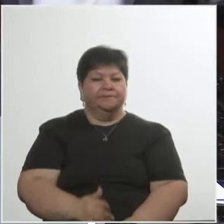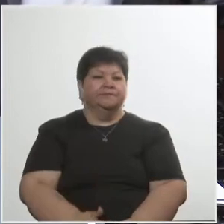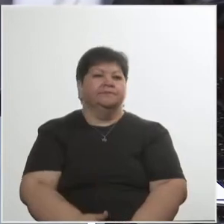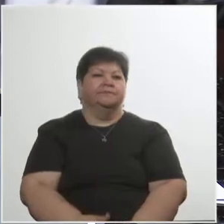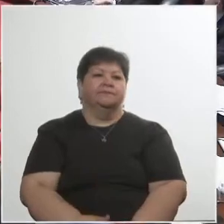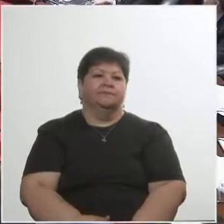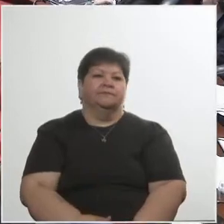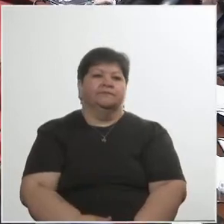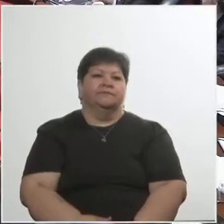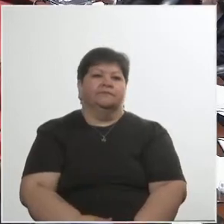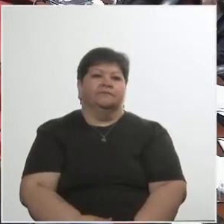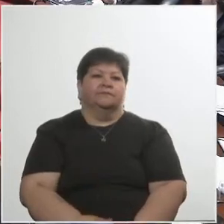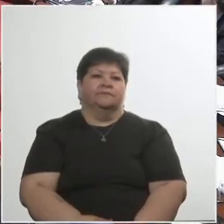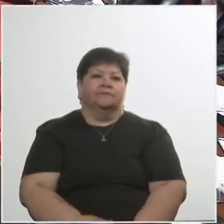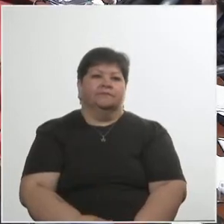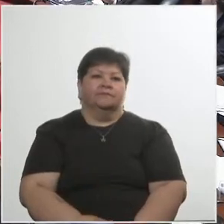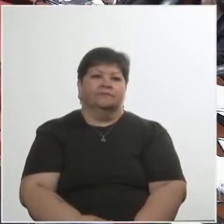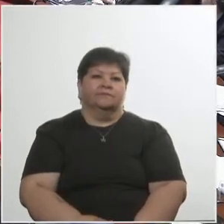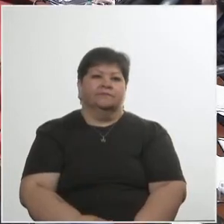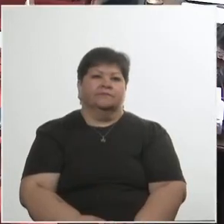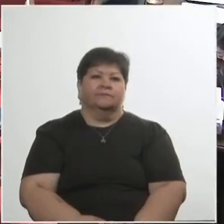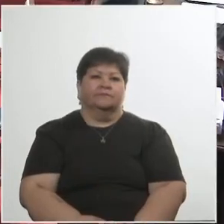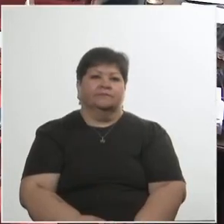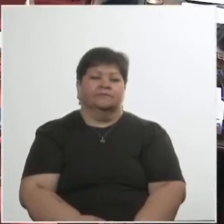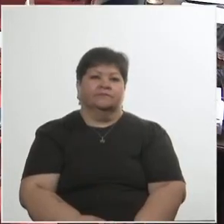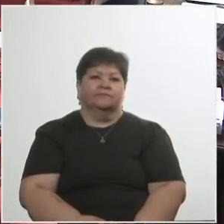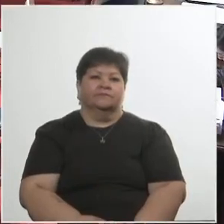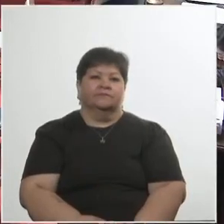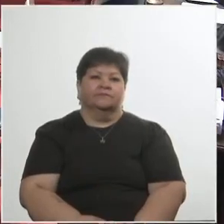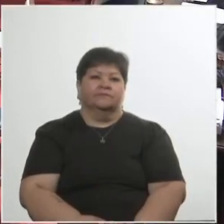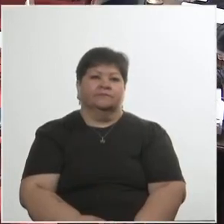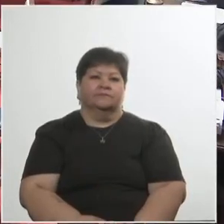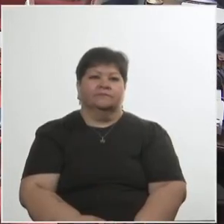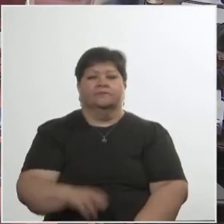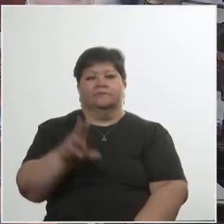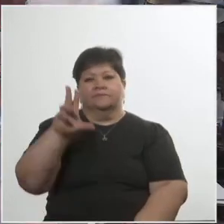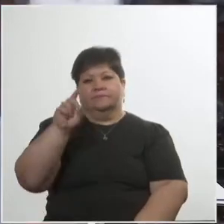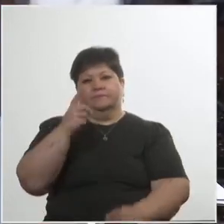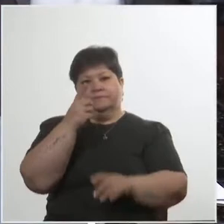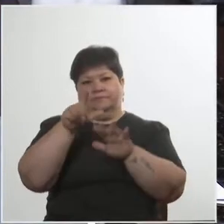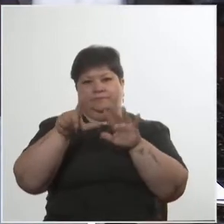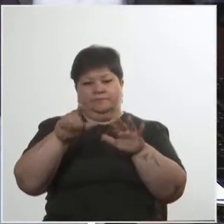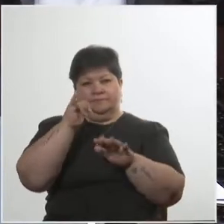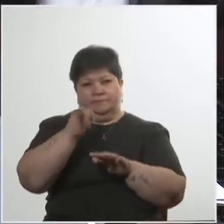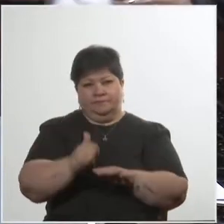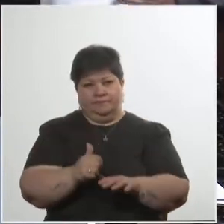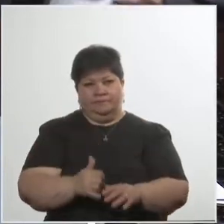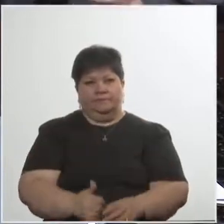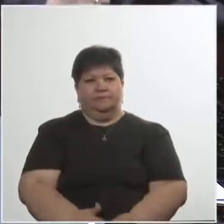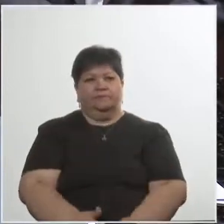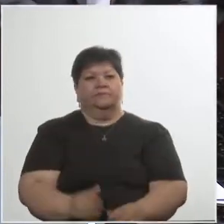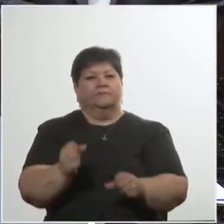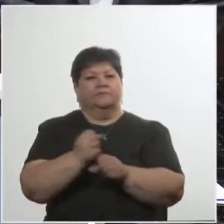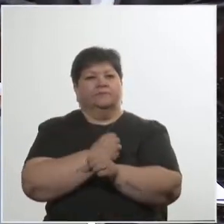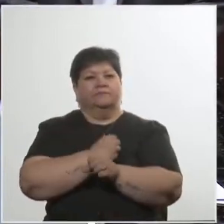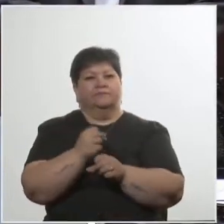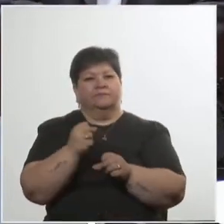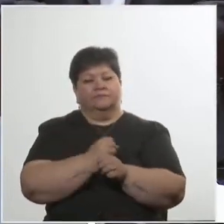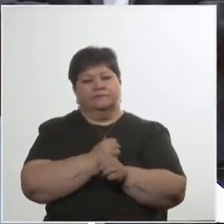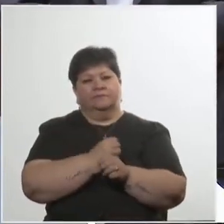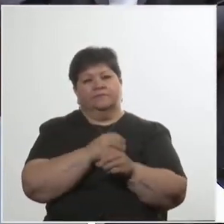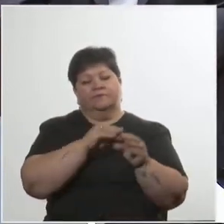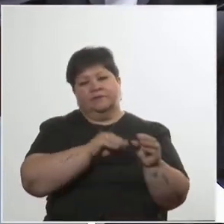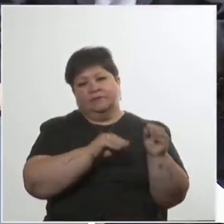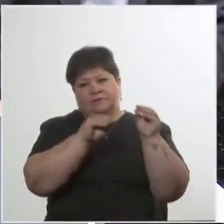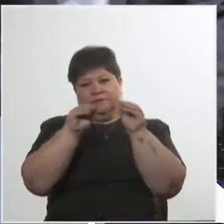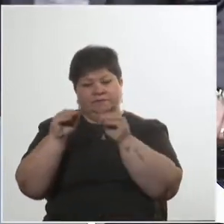en expresar 17 en 30 afirmativo queda aprobado y se comunica la